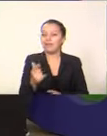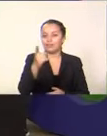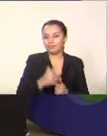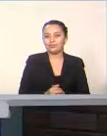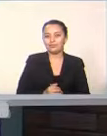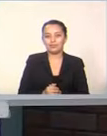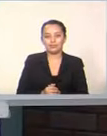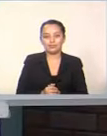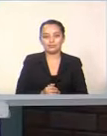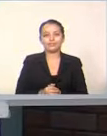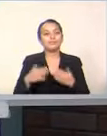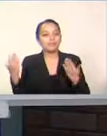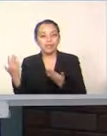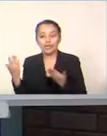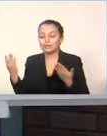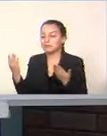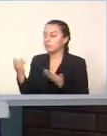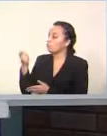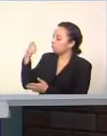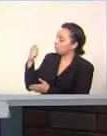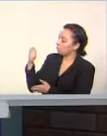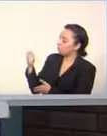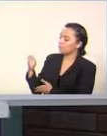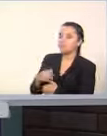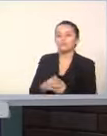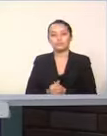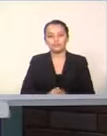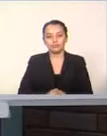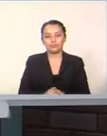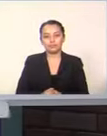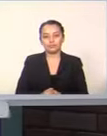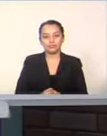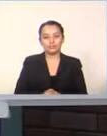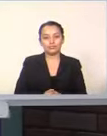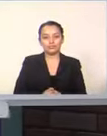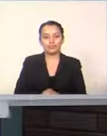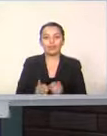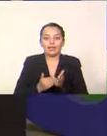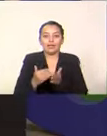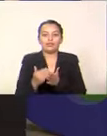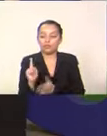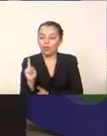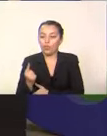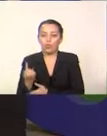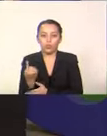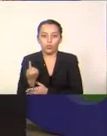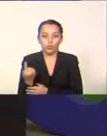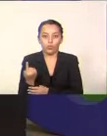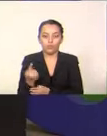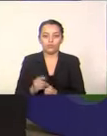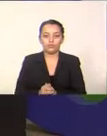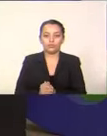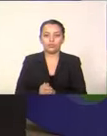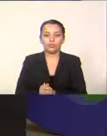de realizar la resta. Excelente, empecemos. Entonces, iniciamos siempre desde las unidades. 2 menos 4.